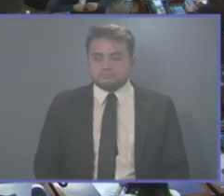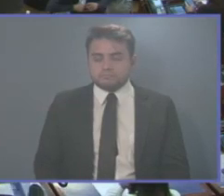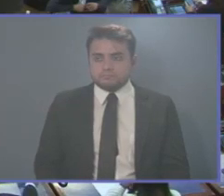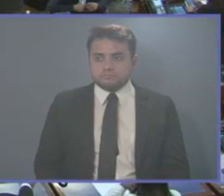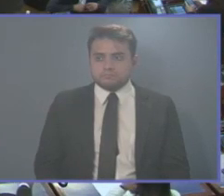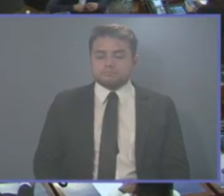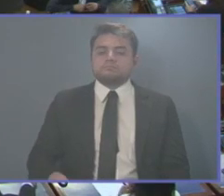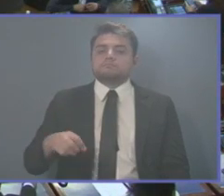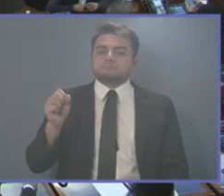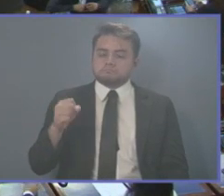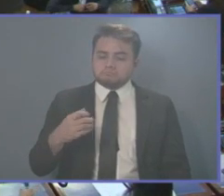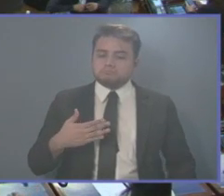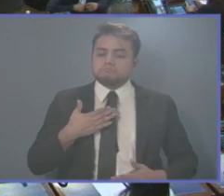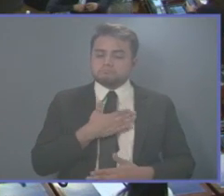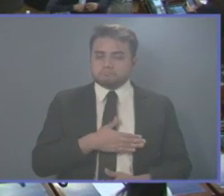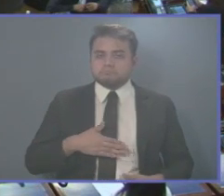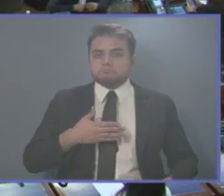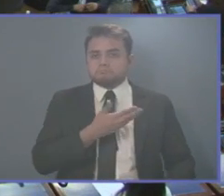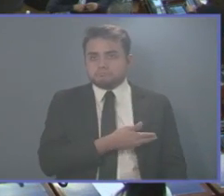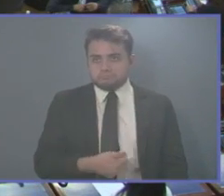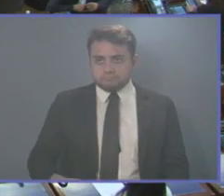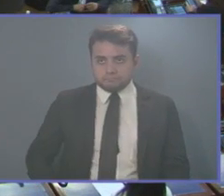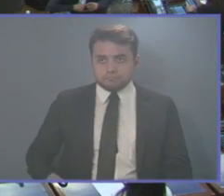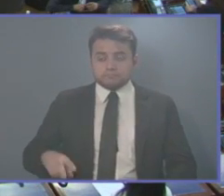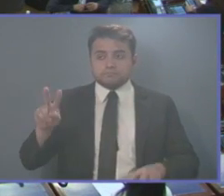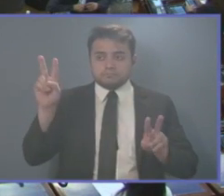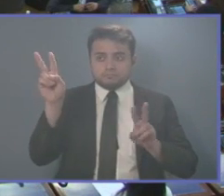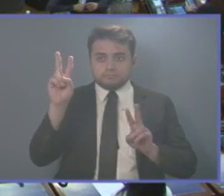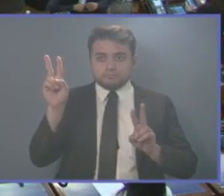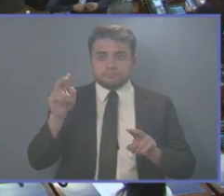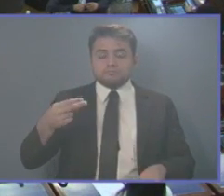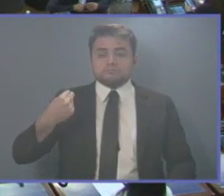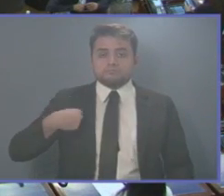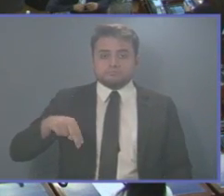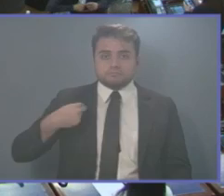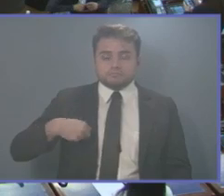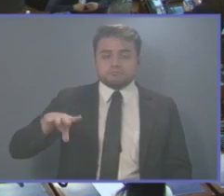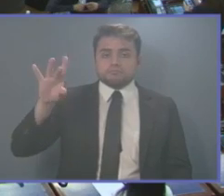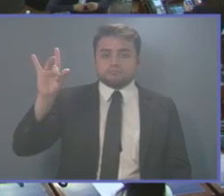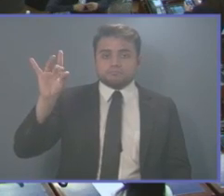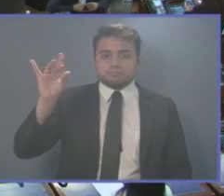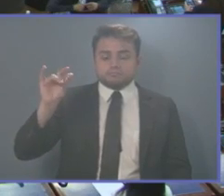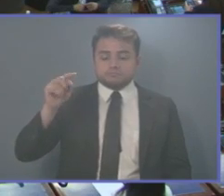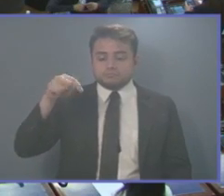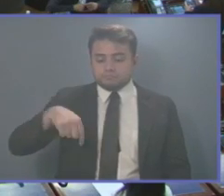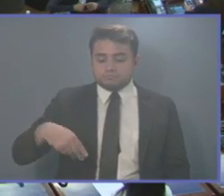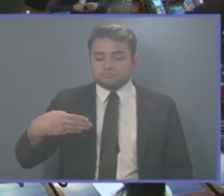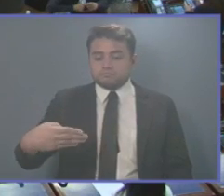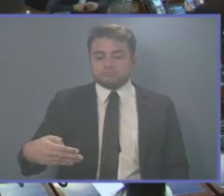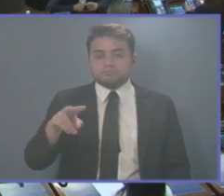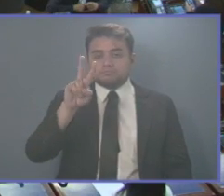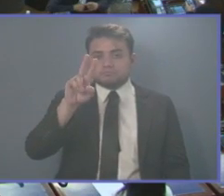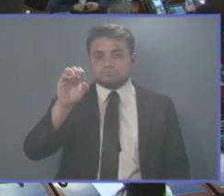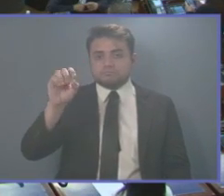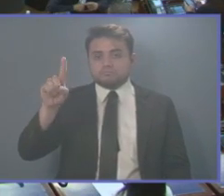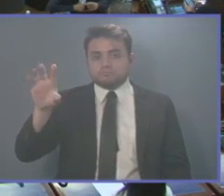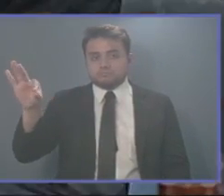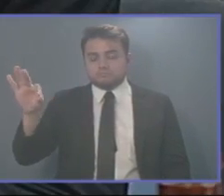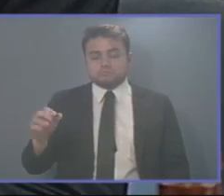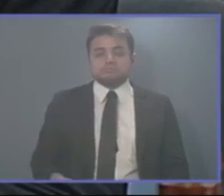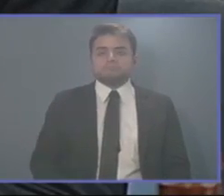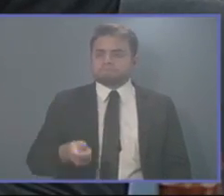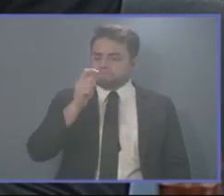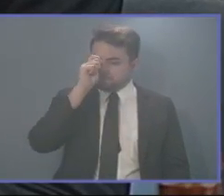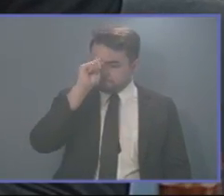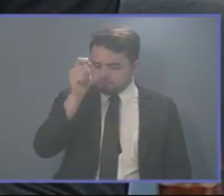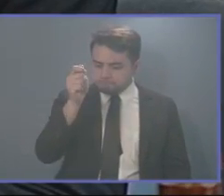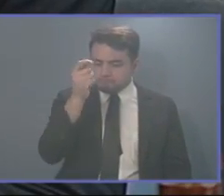gusto presidente san salvador 18 de noviembre del año 2019 honorables miembros de la junta directiva